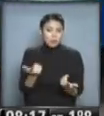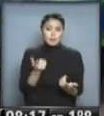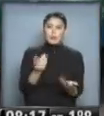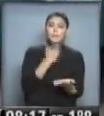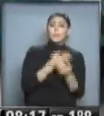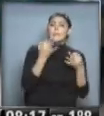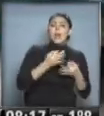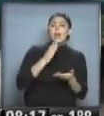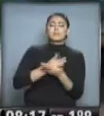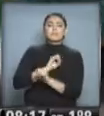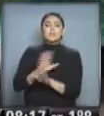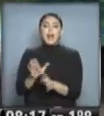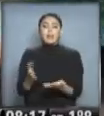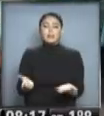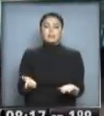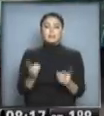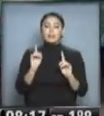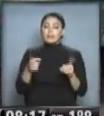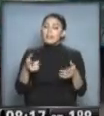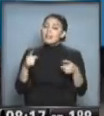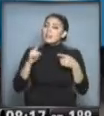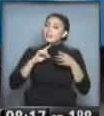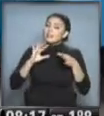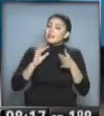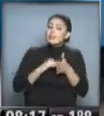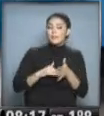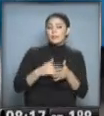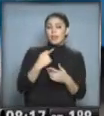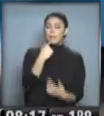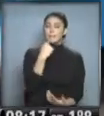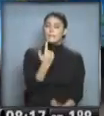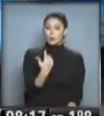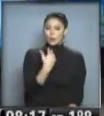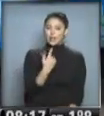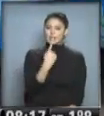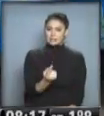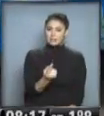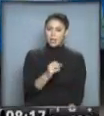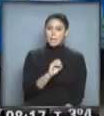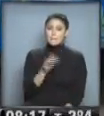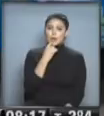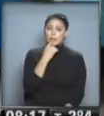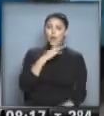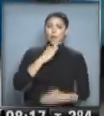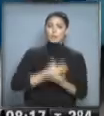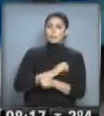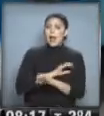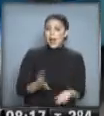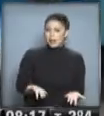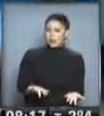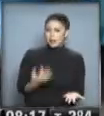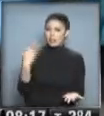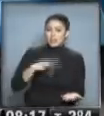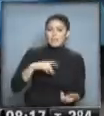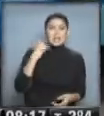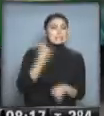bien también tiene que ver con muchas preguntas que podríamos hacernos está tan mal portarse mal hay que portarse